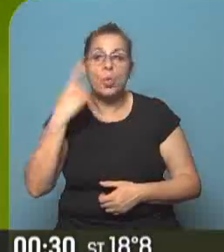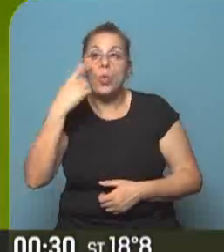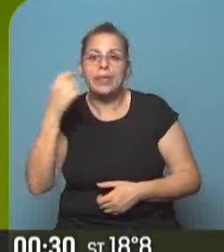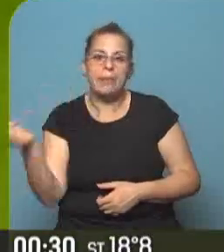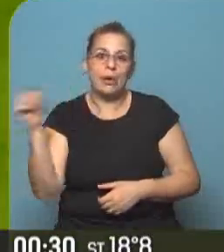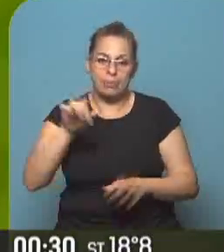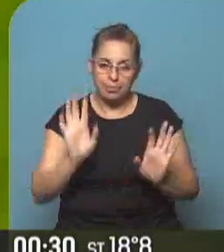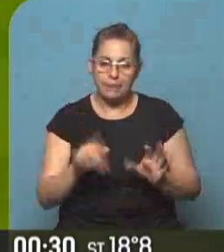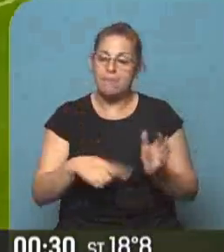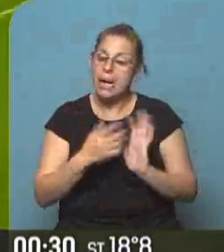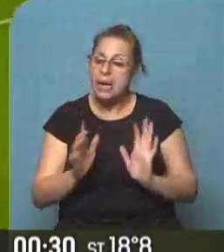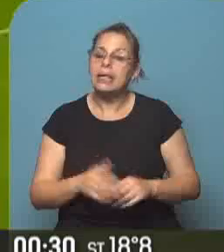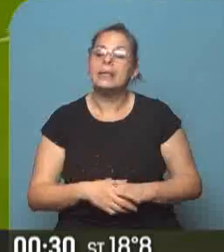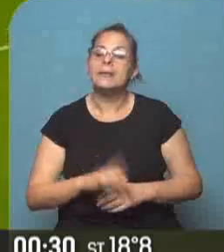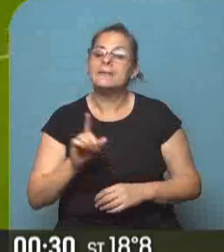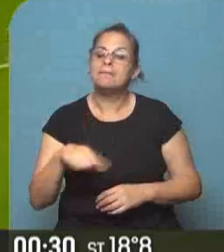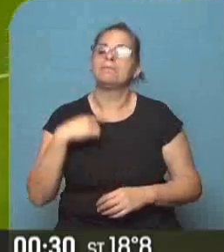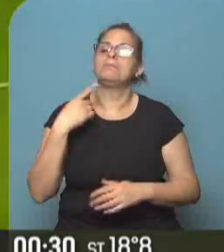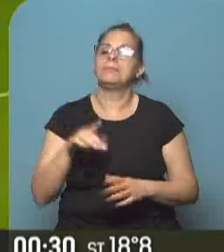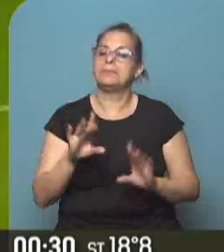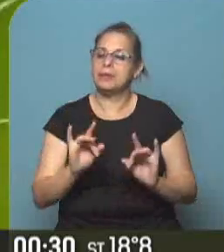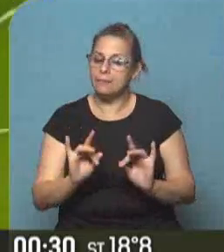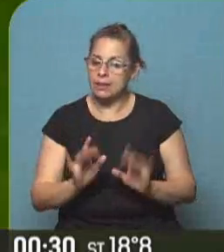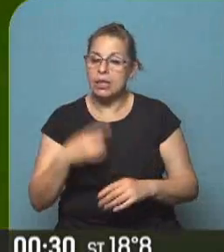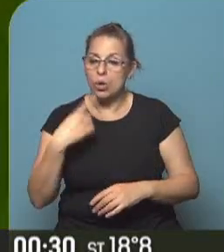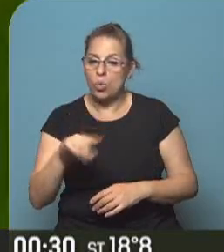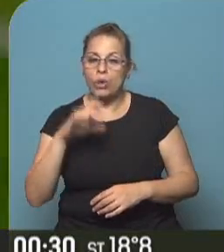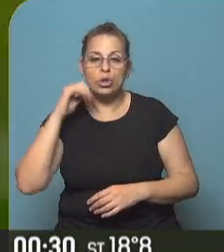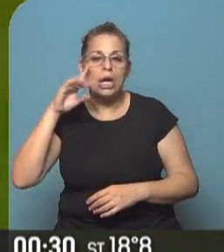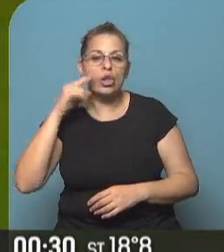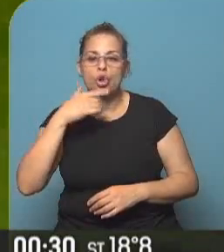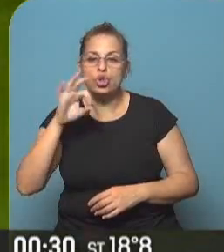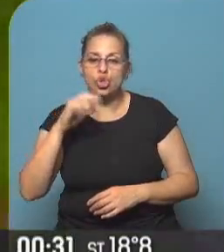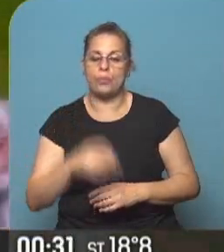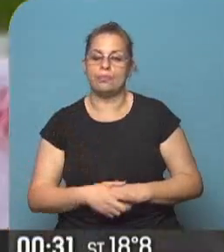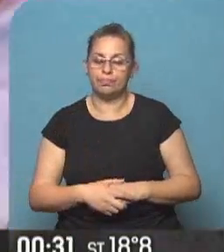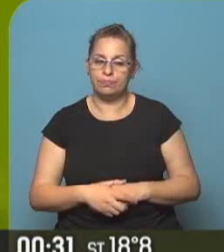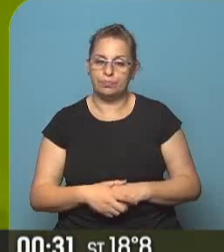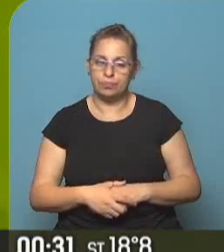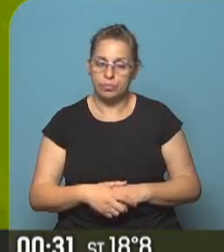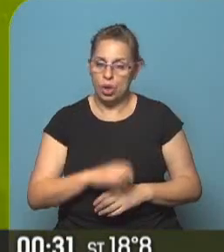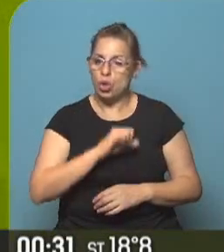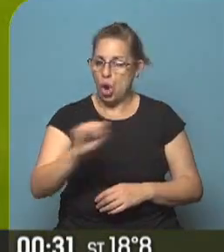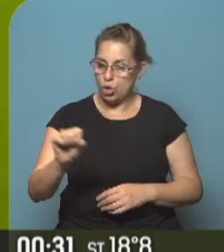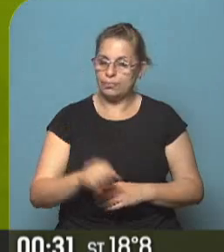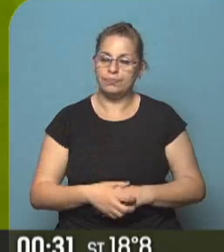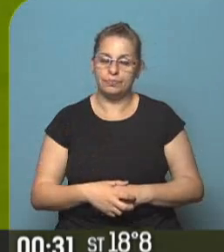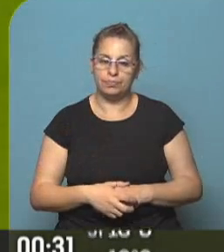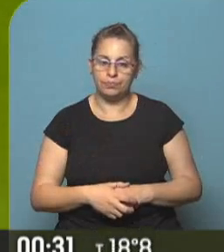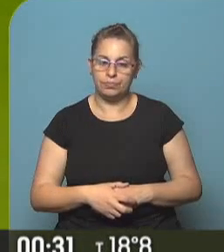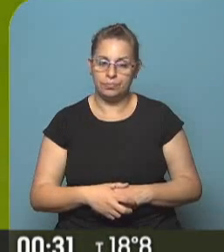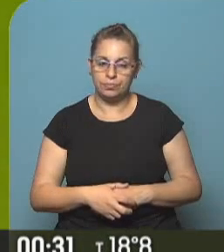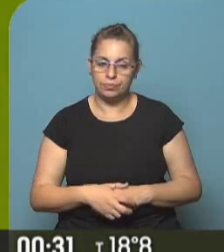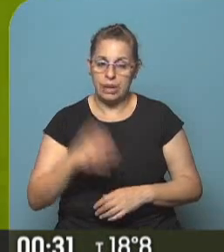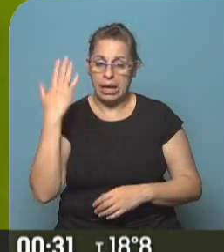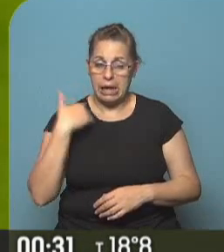pero la cosa se complicó cuando Cardoso Lucena descontó en Libertad, que había